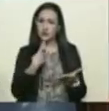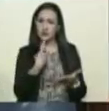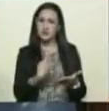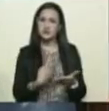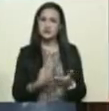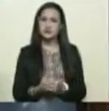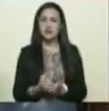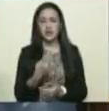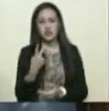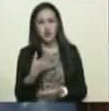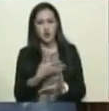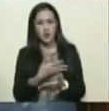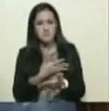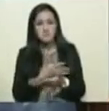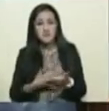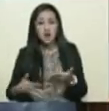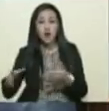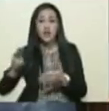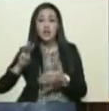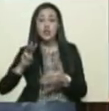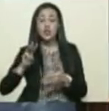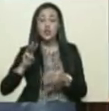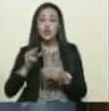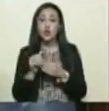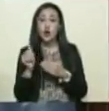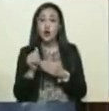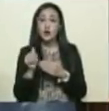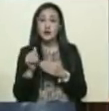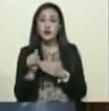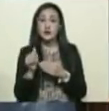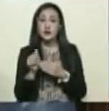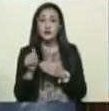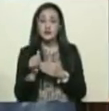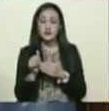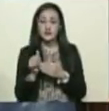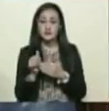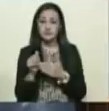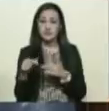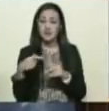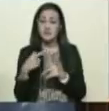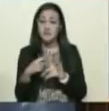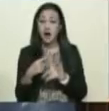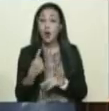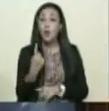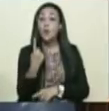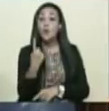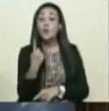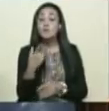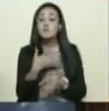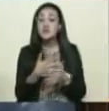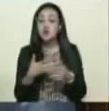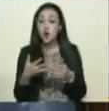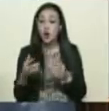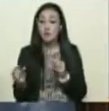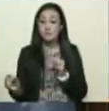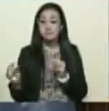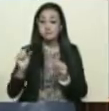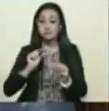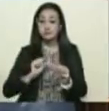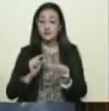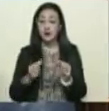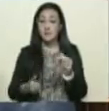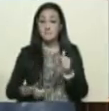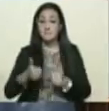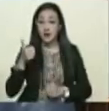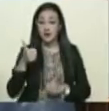2 millones dólares para empezar un millón tanto para solicitar y acordar y